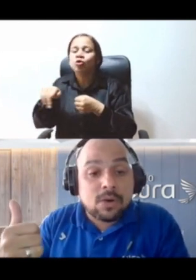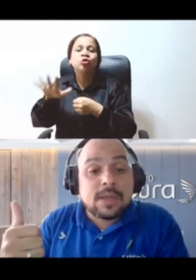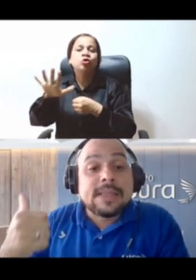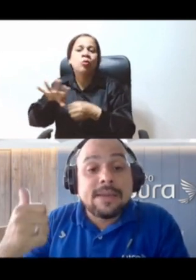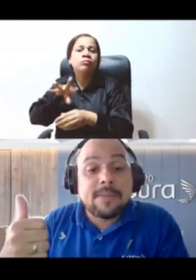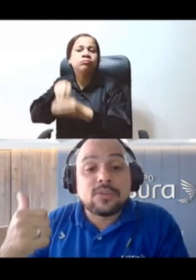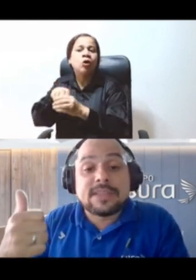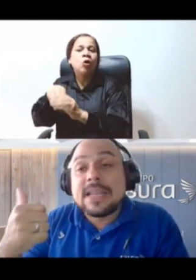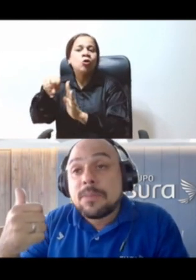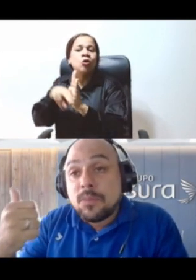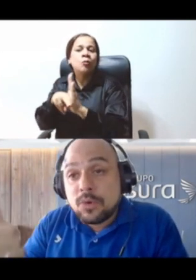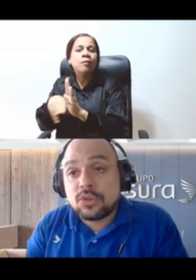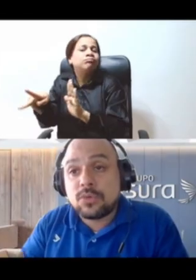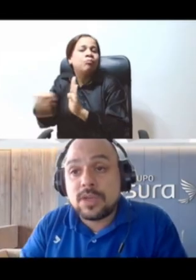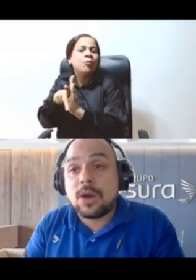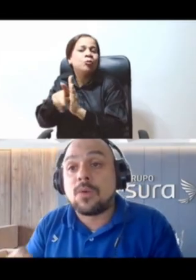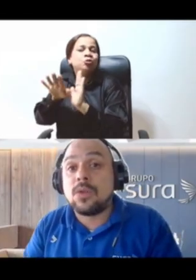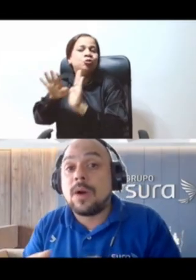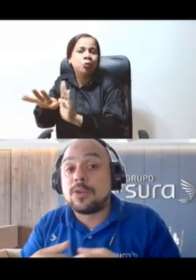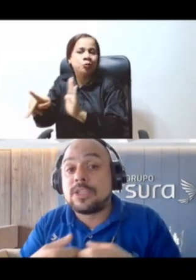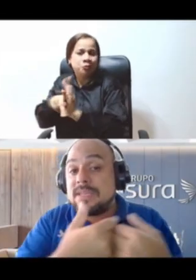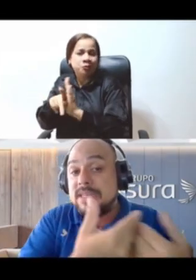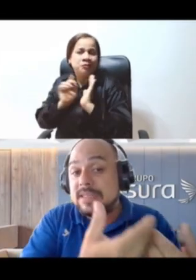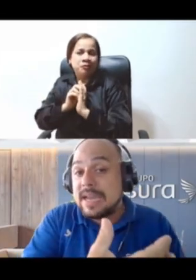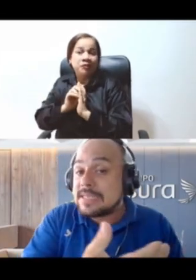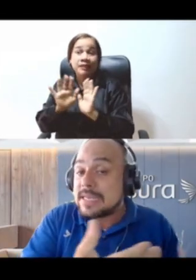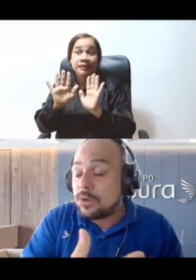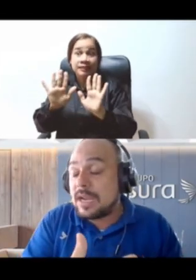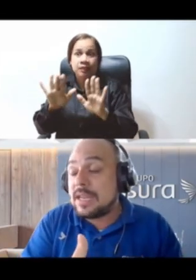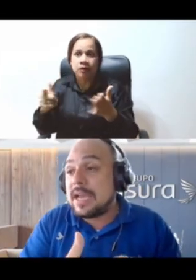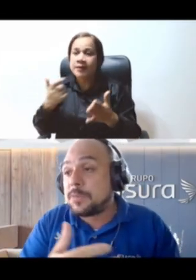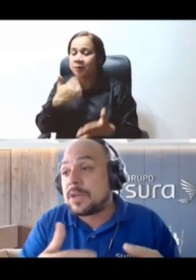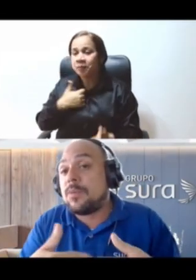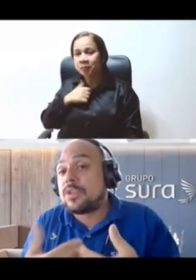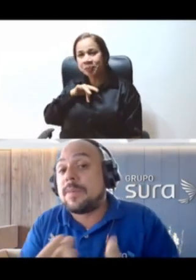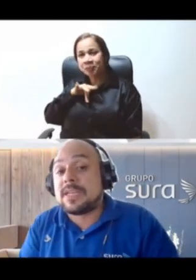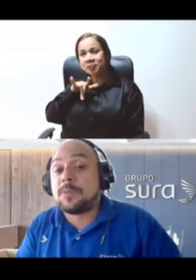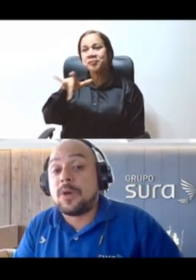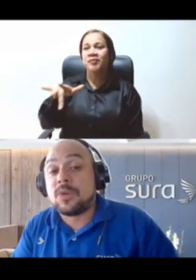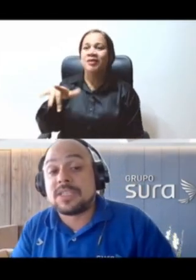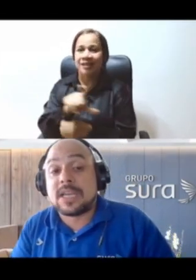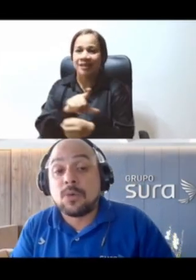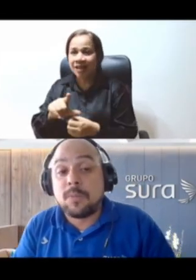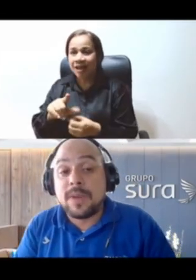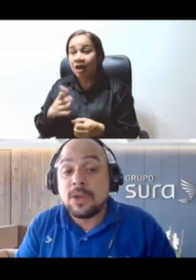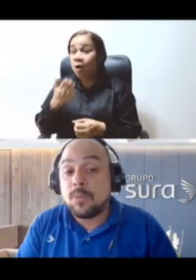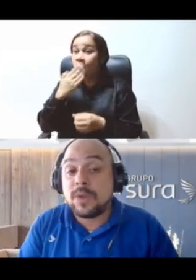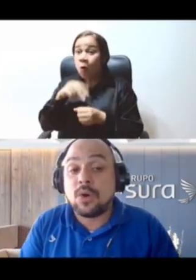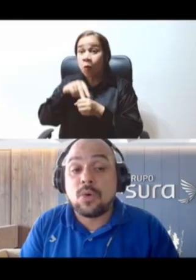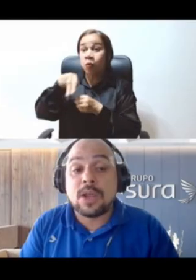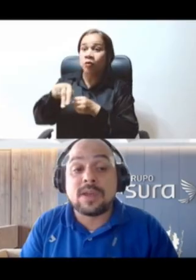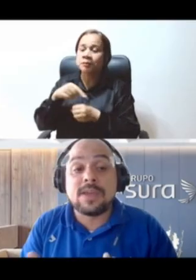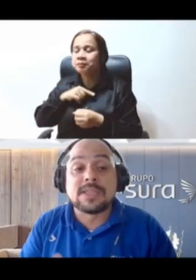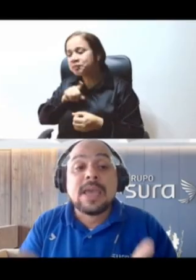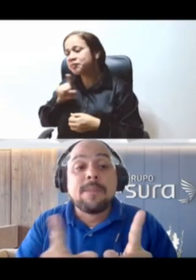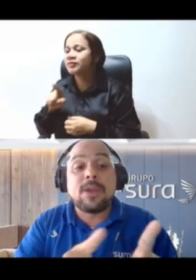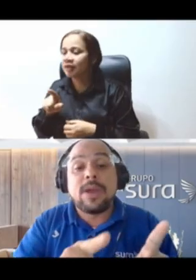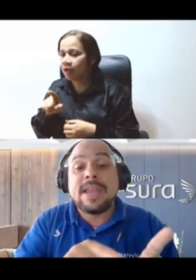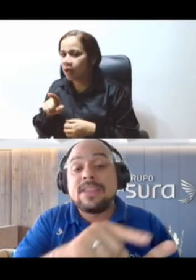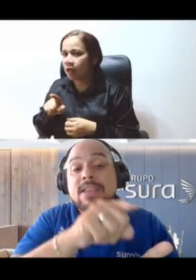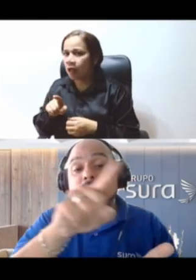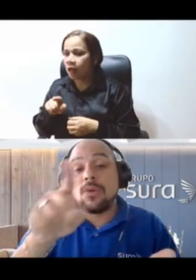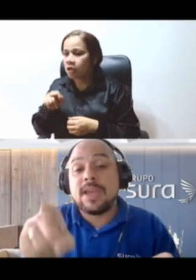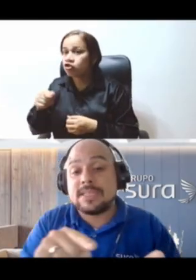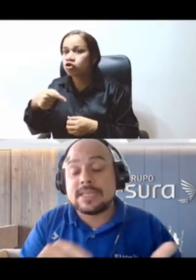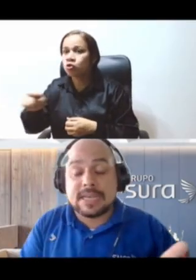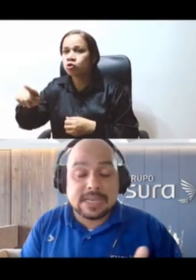el marco, debemos de tener mucho cuidado cuando vamos de visita a esas localidades porque muchas veces podemos estar incumpliendo con unas normativas,